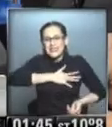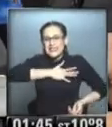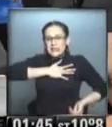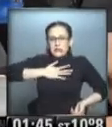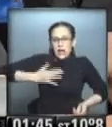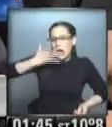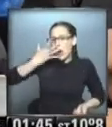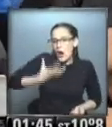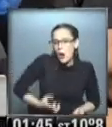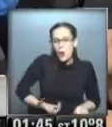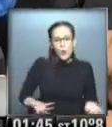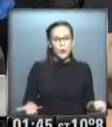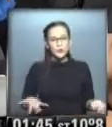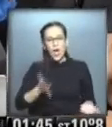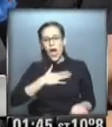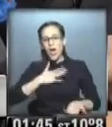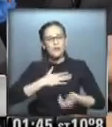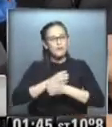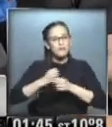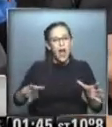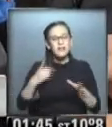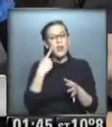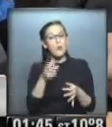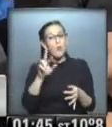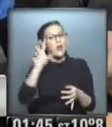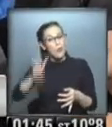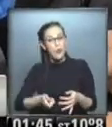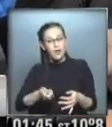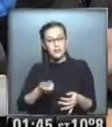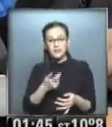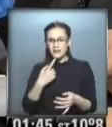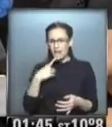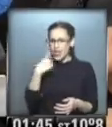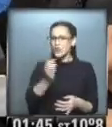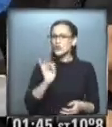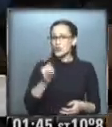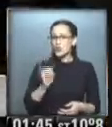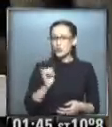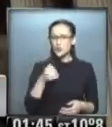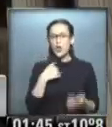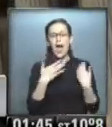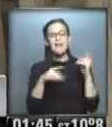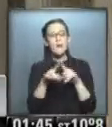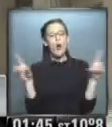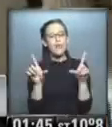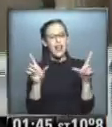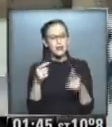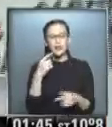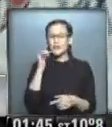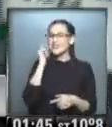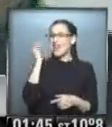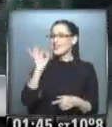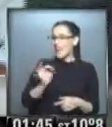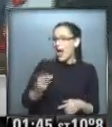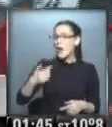porque aparte vemos que una de las juezas sale por todos los medios convencida, haciendo terrorismo mediático. Si hay algo que hay certeza en la